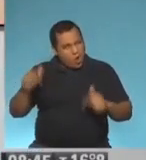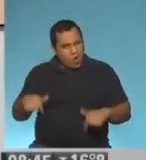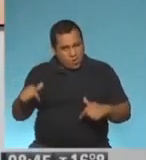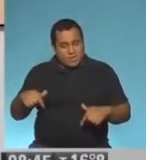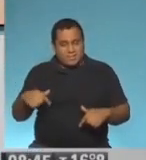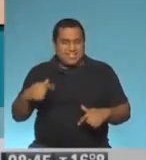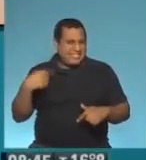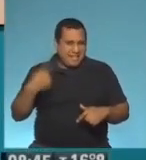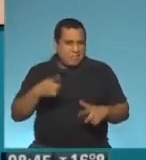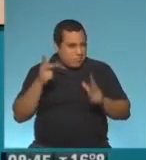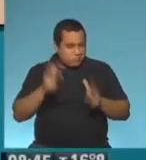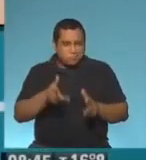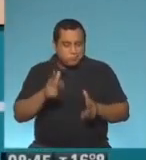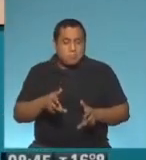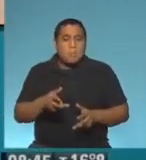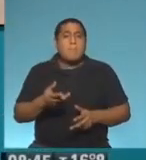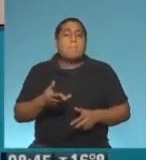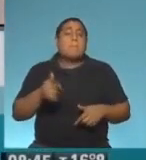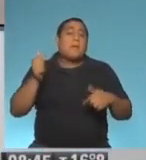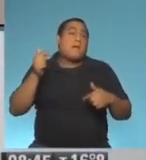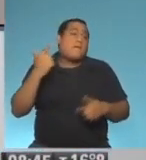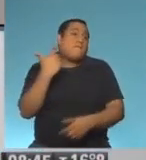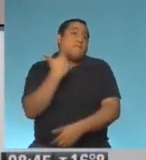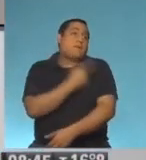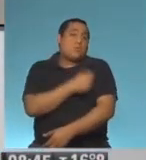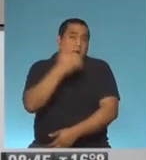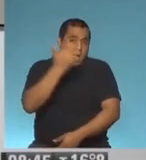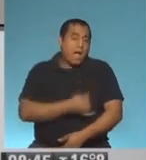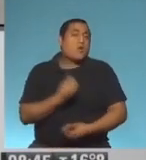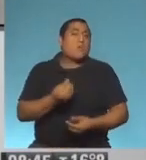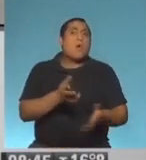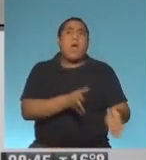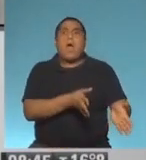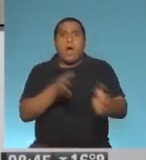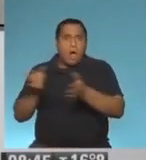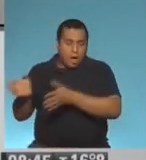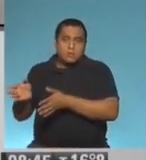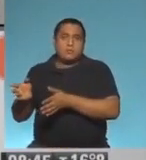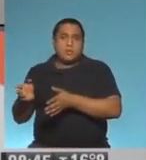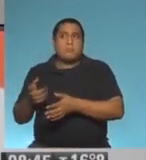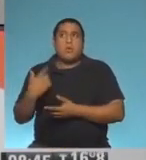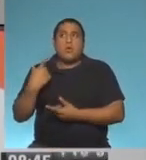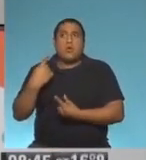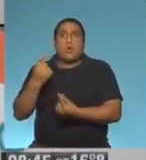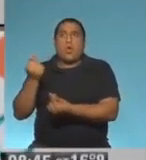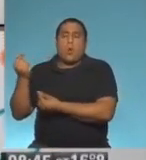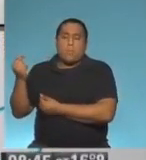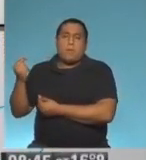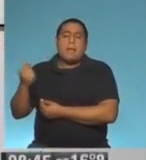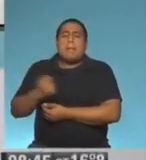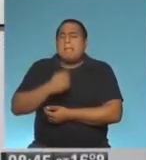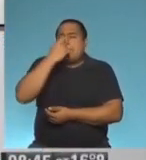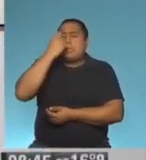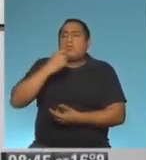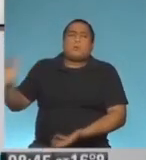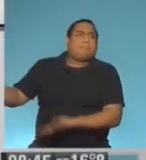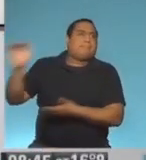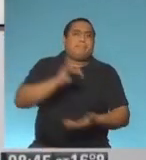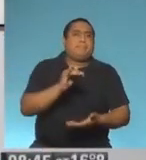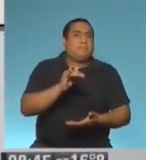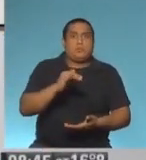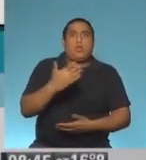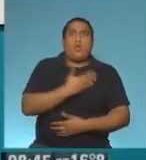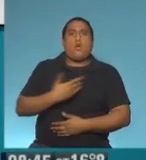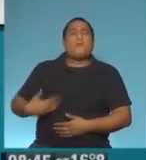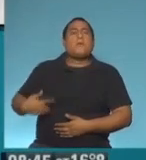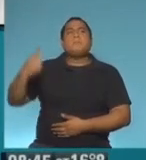siempre pero lo menciono porque para que hoy haya vacunas antes hubo que realizar mucho tiempo antes la compra no es de un día para el otro el estado tiene que tomar